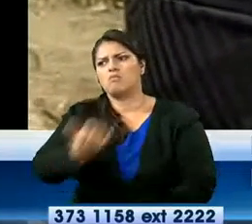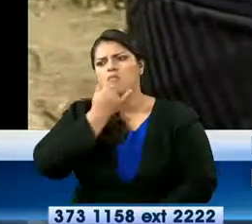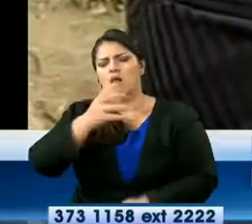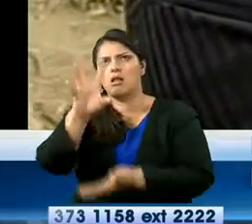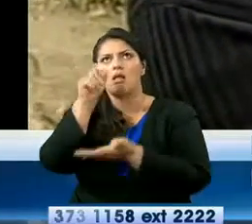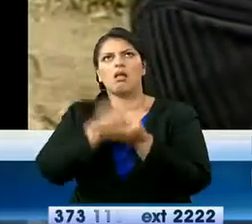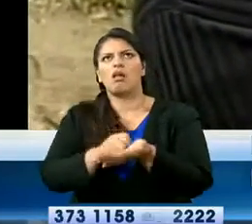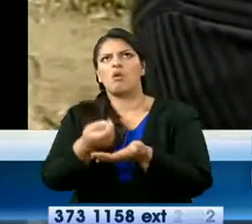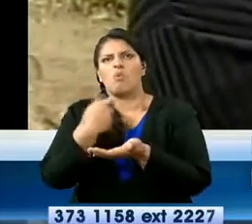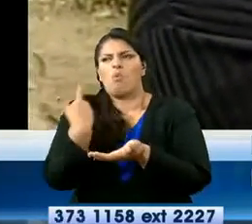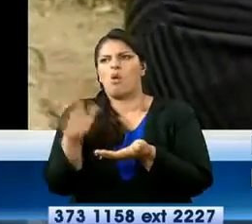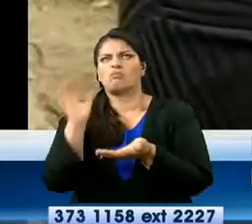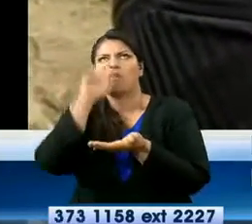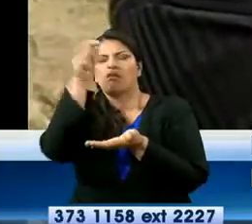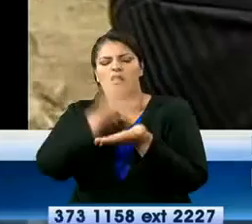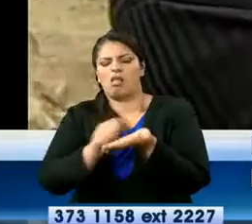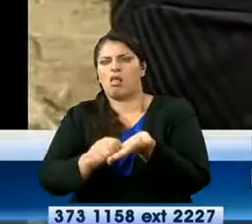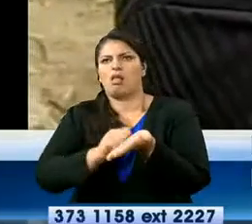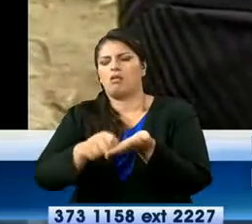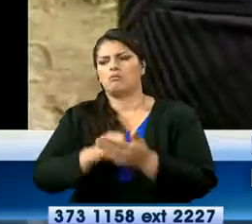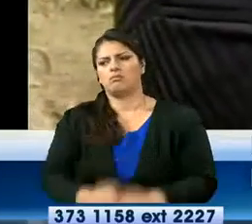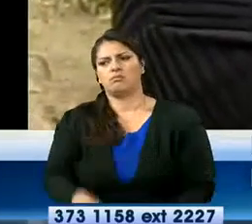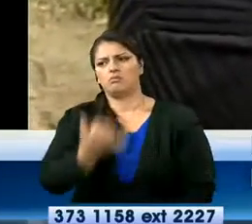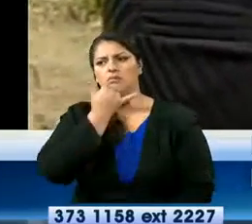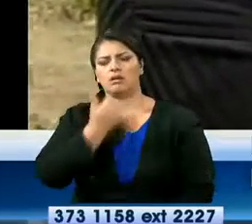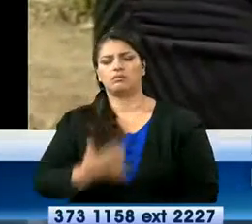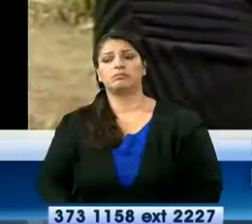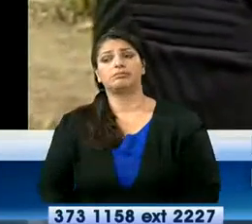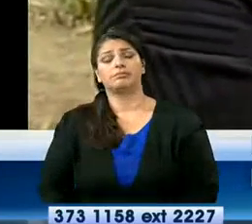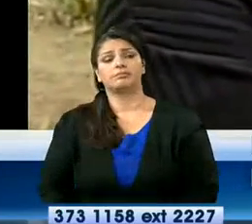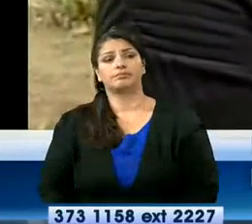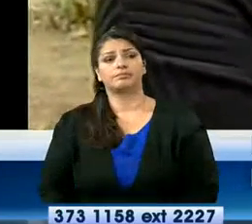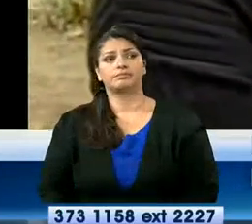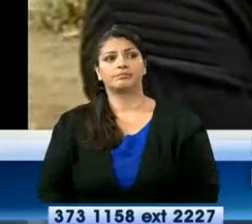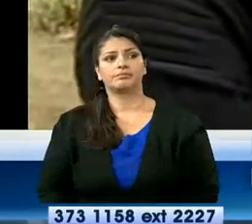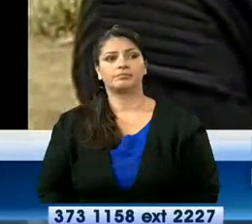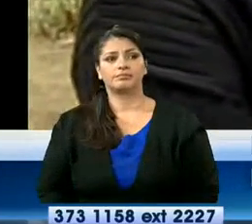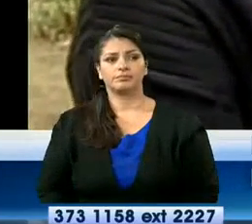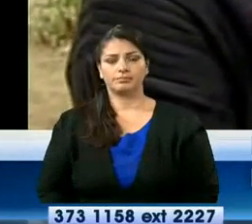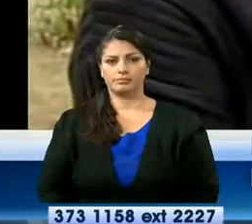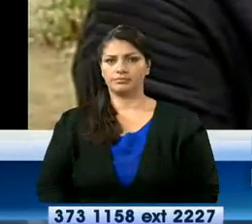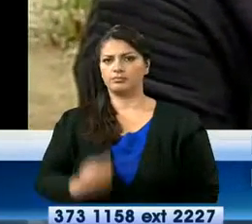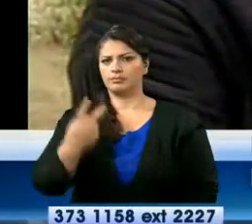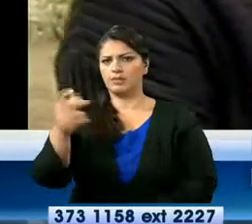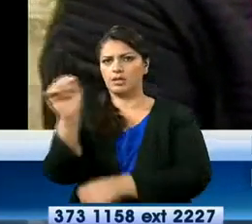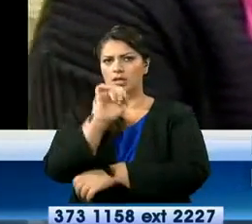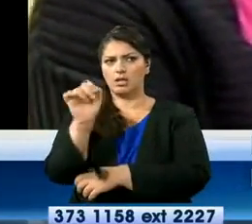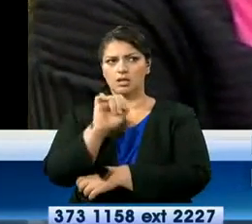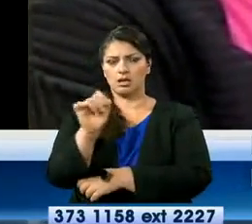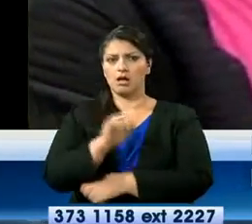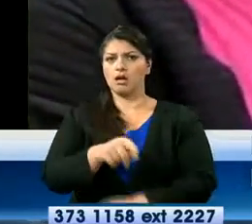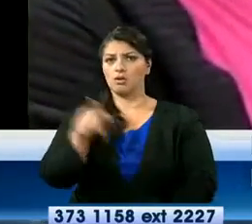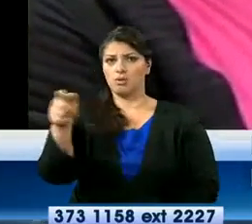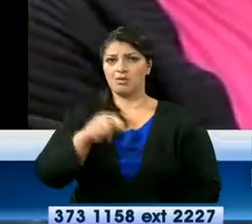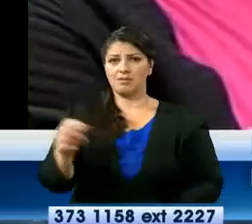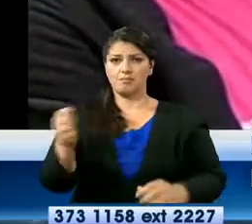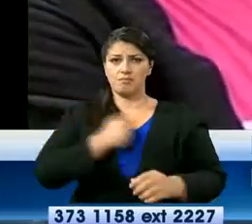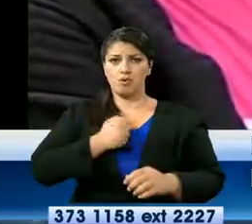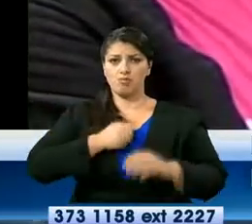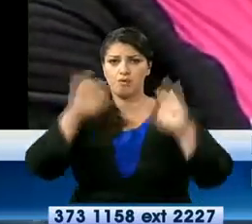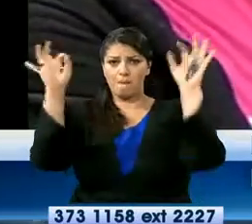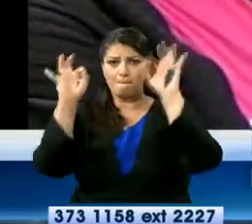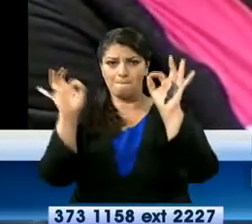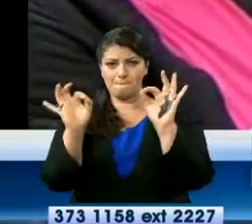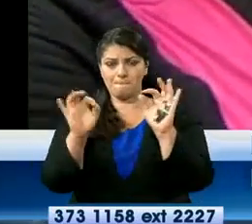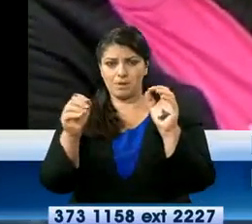van a cobrar esta cantidad de dinero. Y me dieron este papel. Son cosas reales. Que venía el carro y vino el hombre grosero aquí a ver